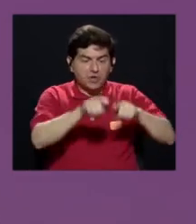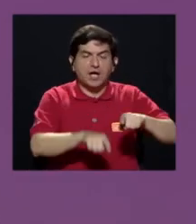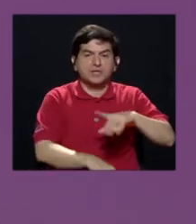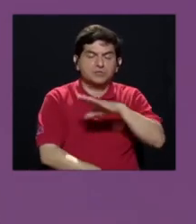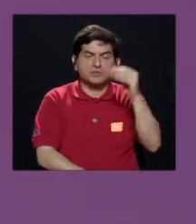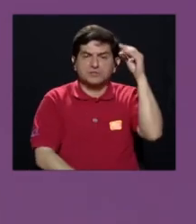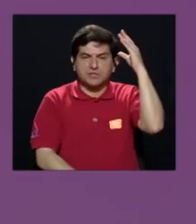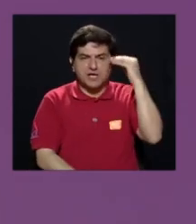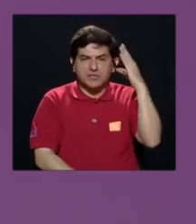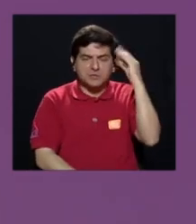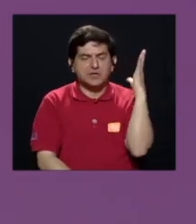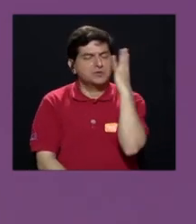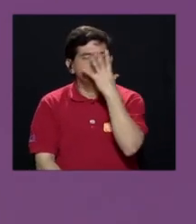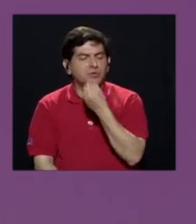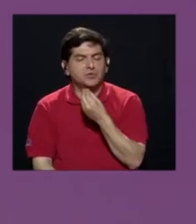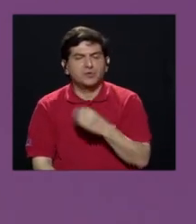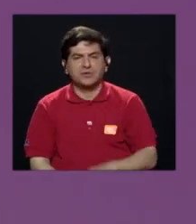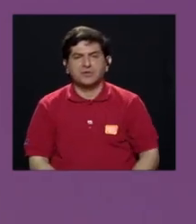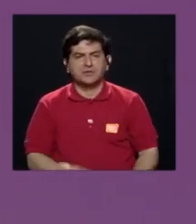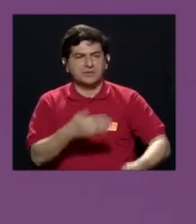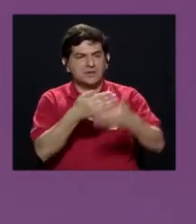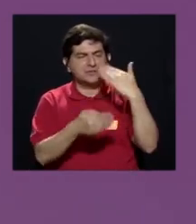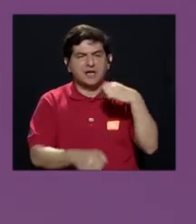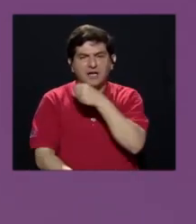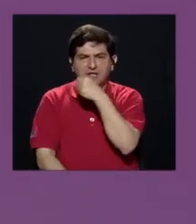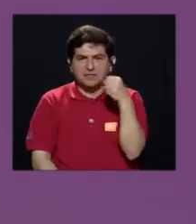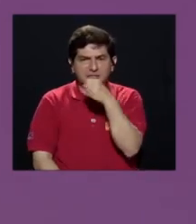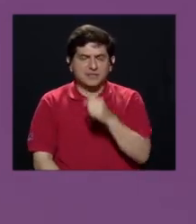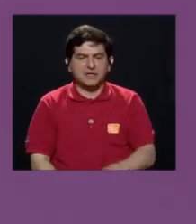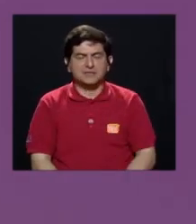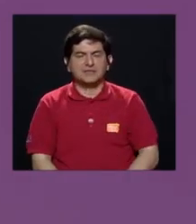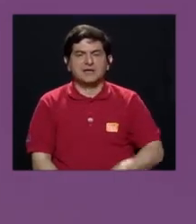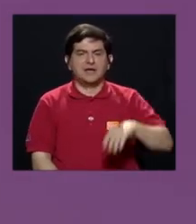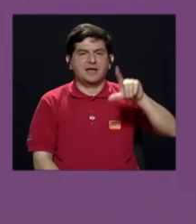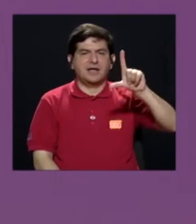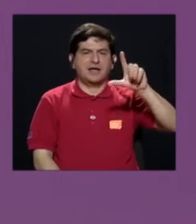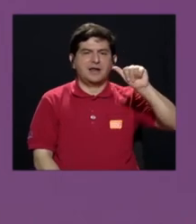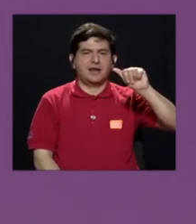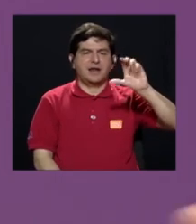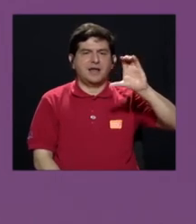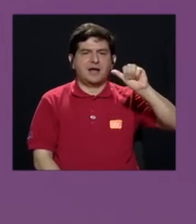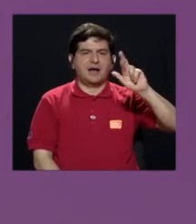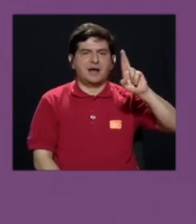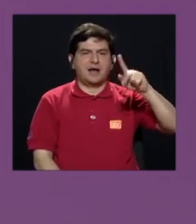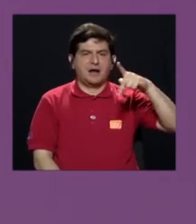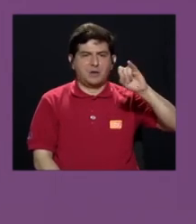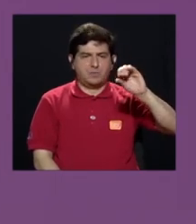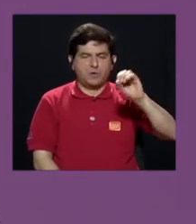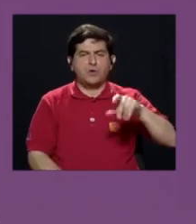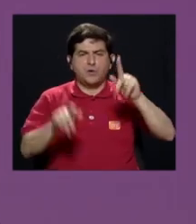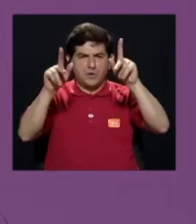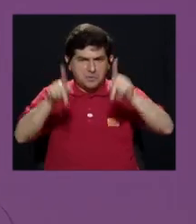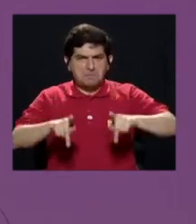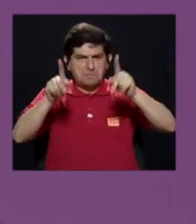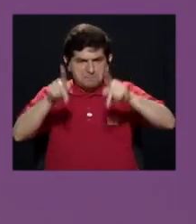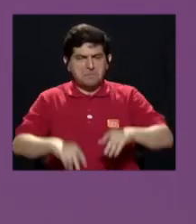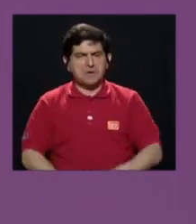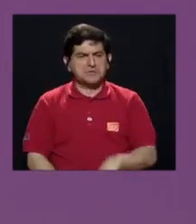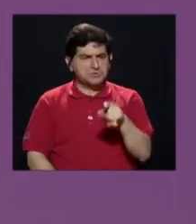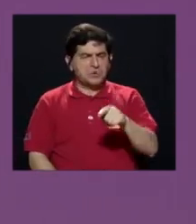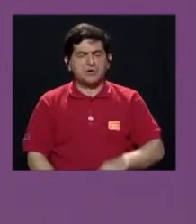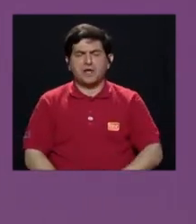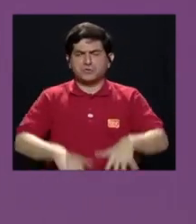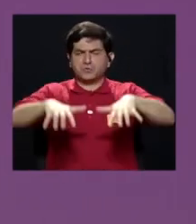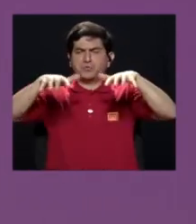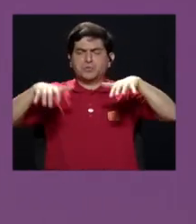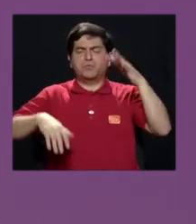experiencias súper bonitas. Por ejemplo, hace poco canté en La Carpio y era un público súper, súper amplio.